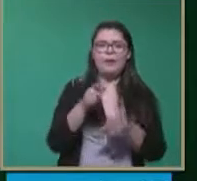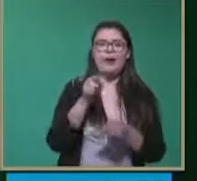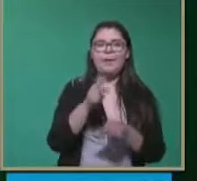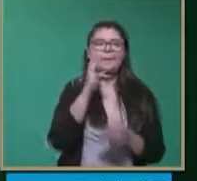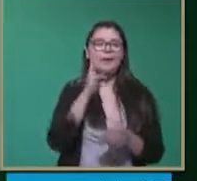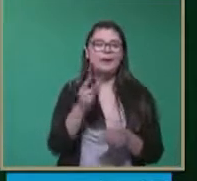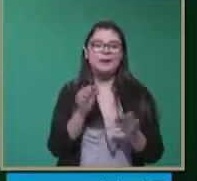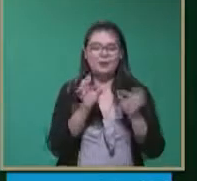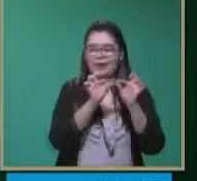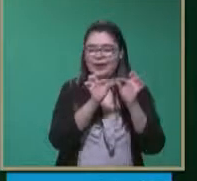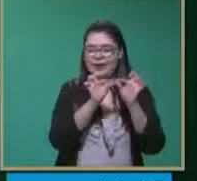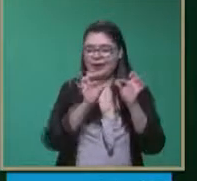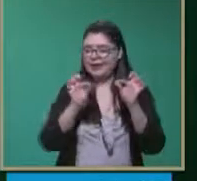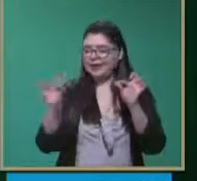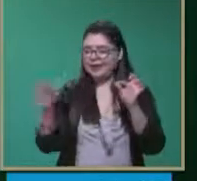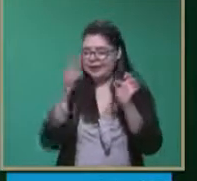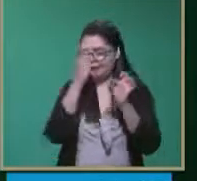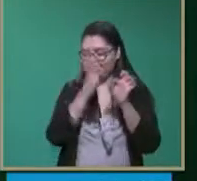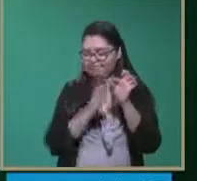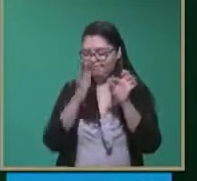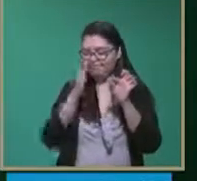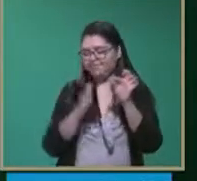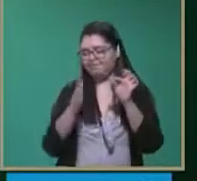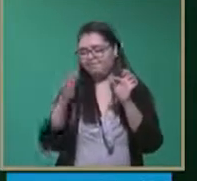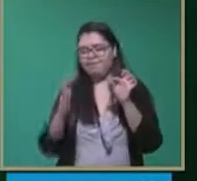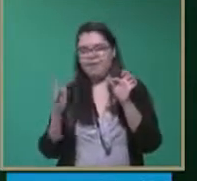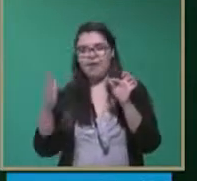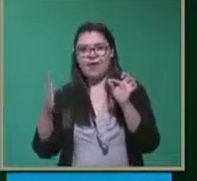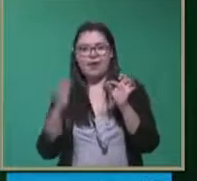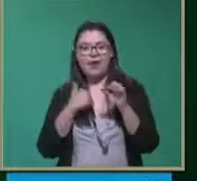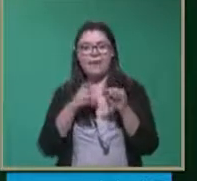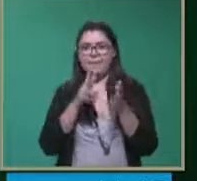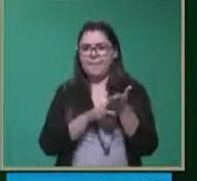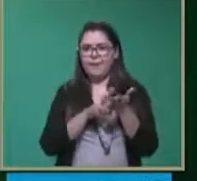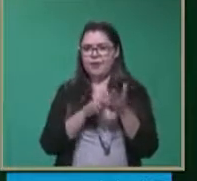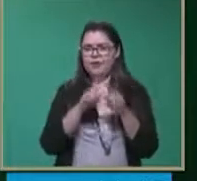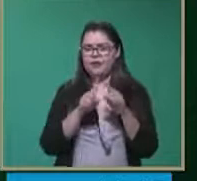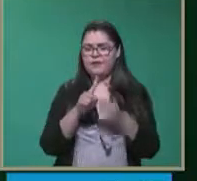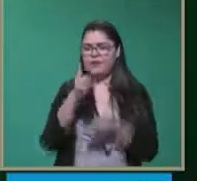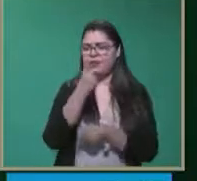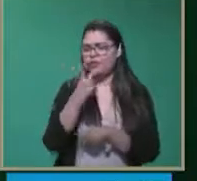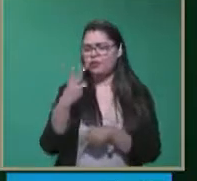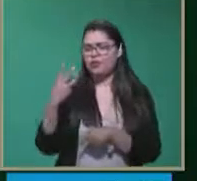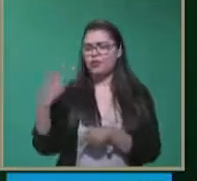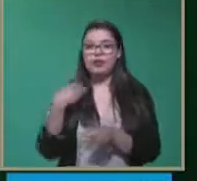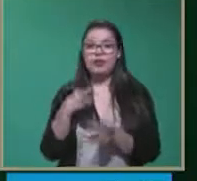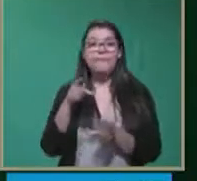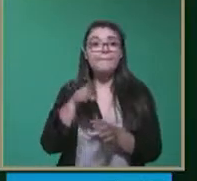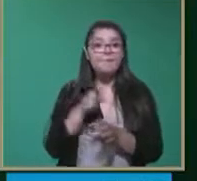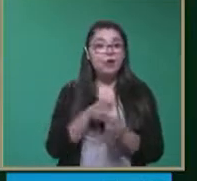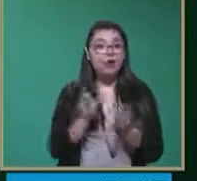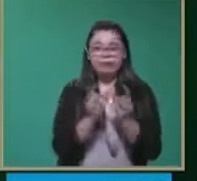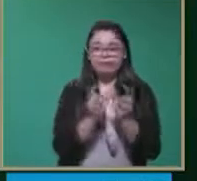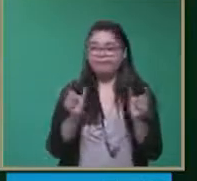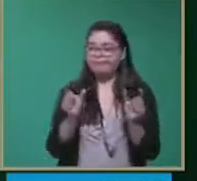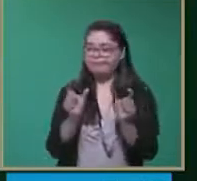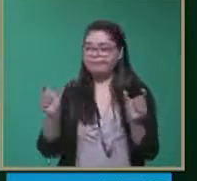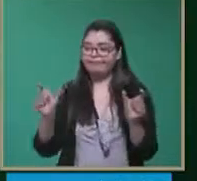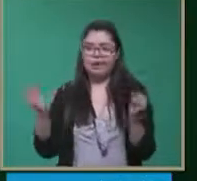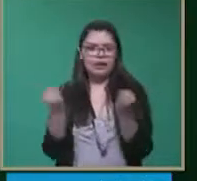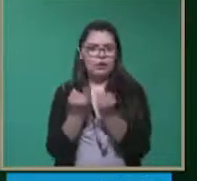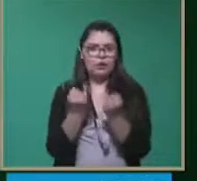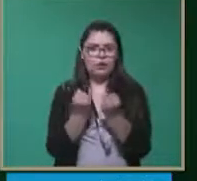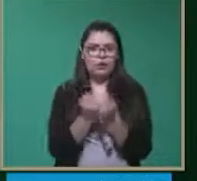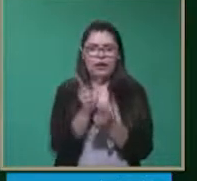cual se grafican los números como puntos que están separados por una distancia uniforme. Tienen exactamente, maestra,